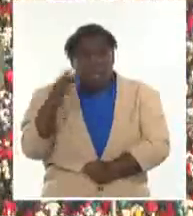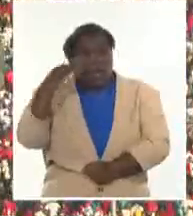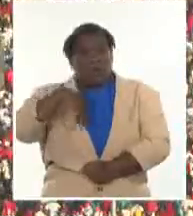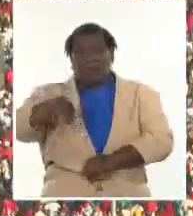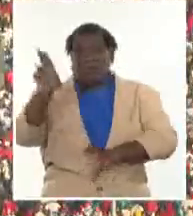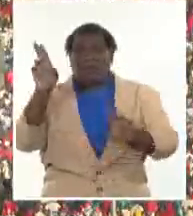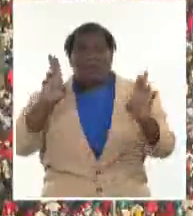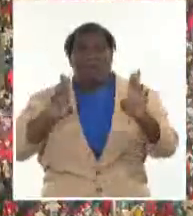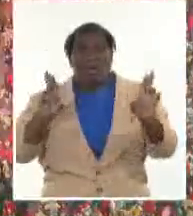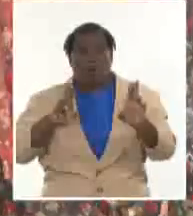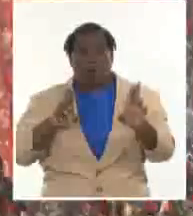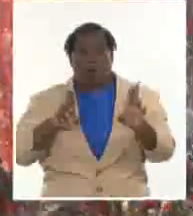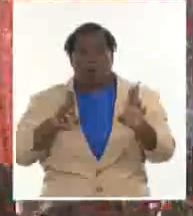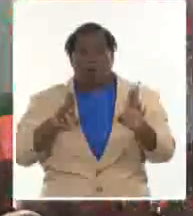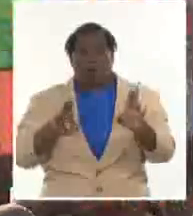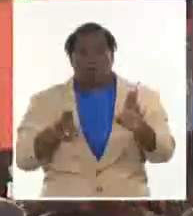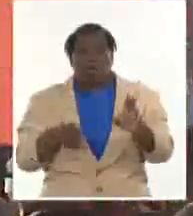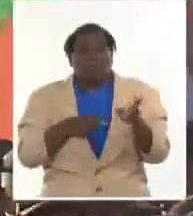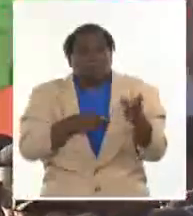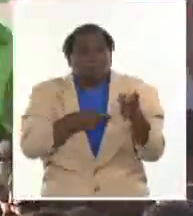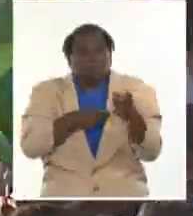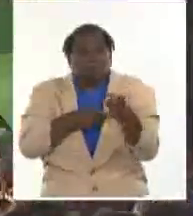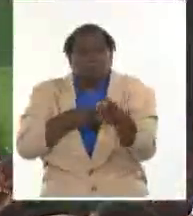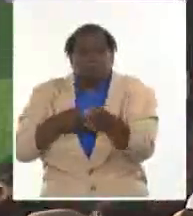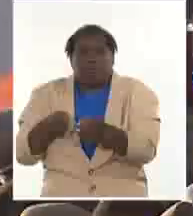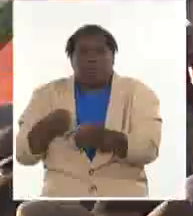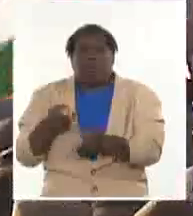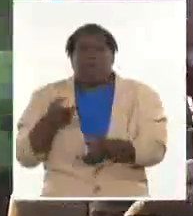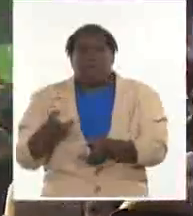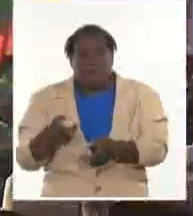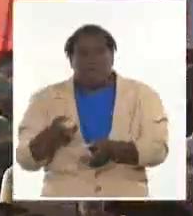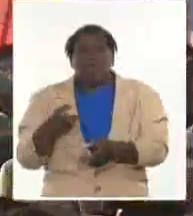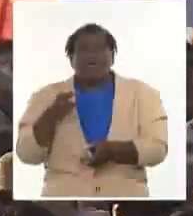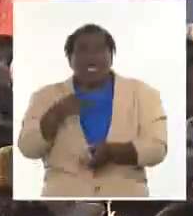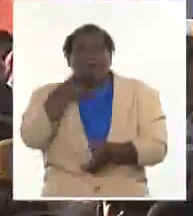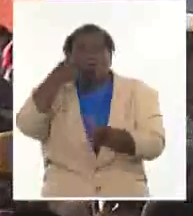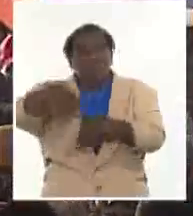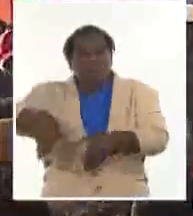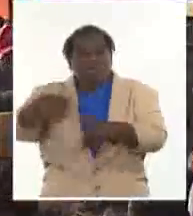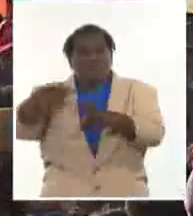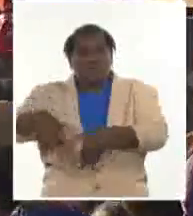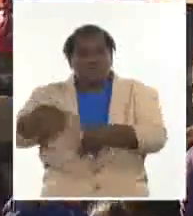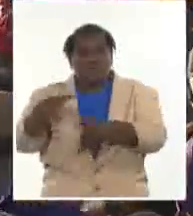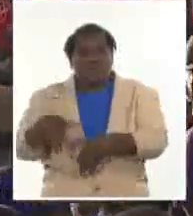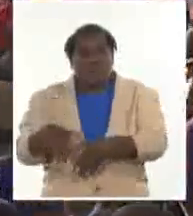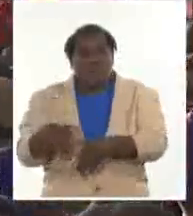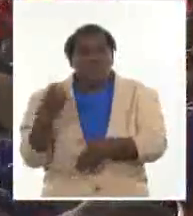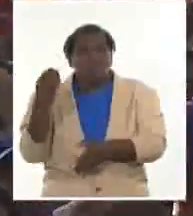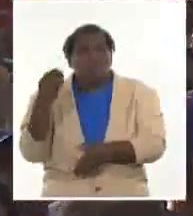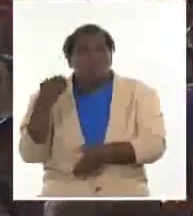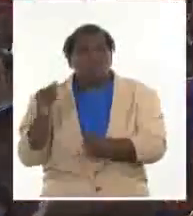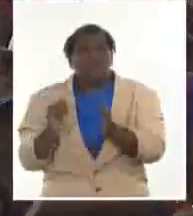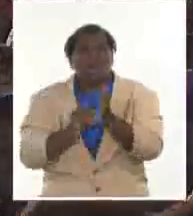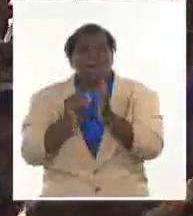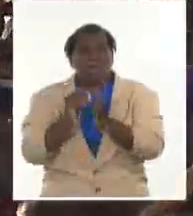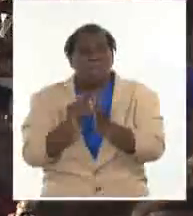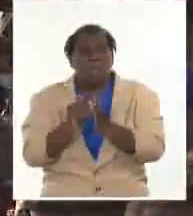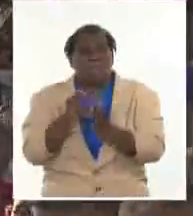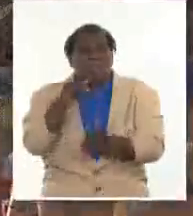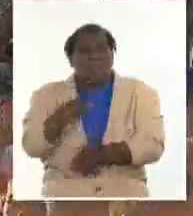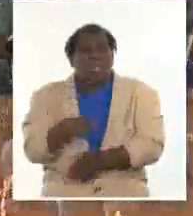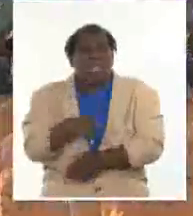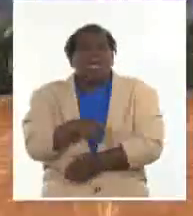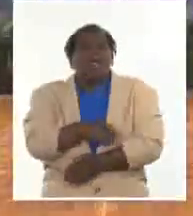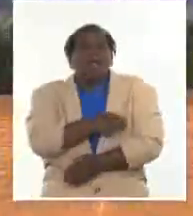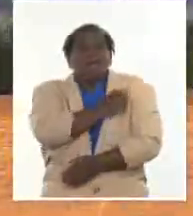los ataques indiscriminados que han cegado la vida de decenas de miles de palestinos,